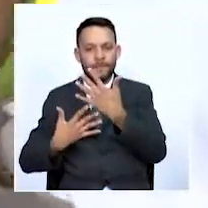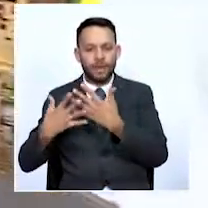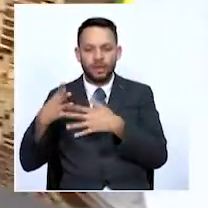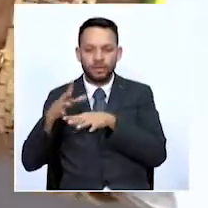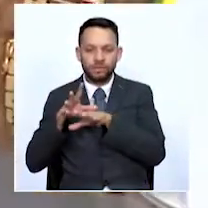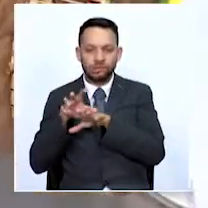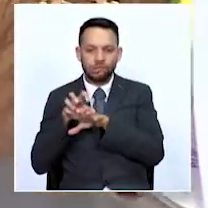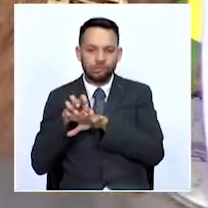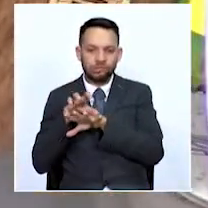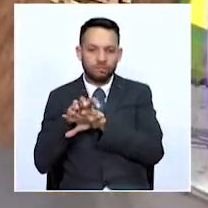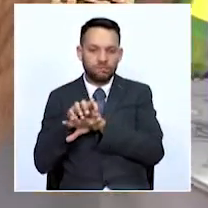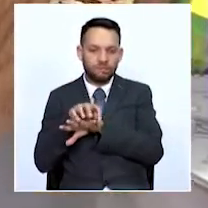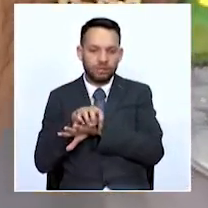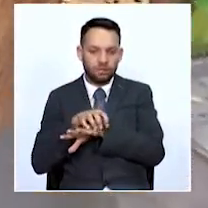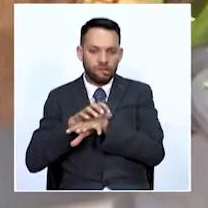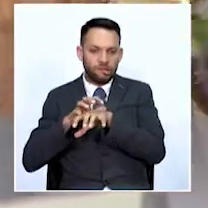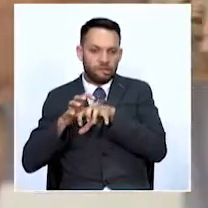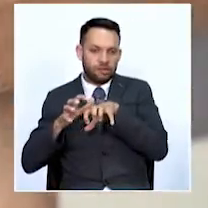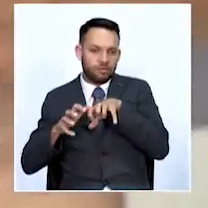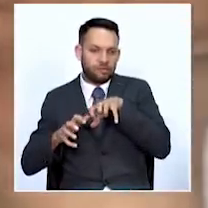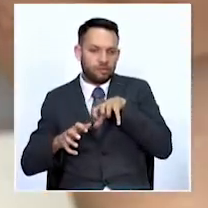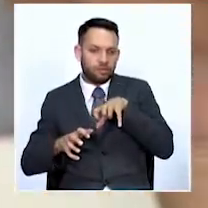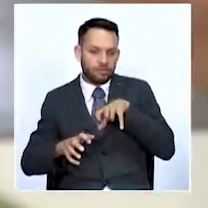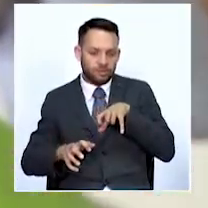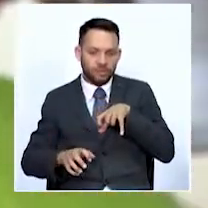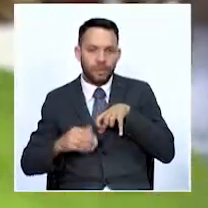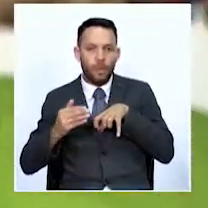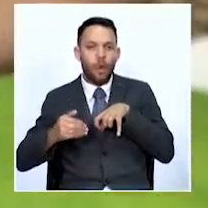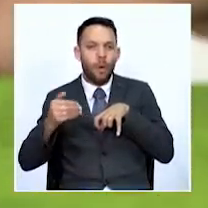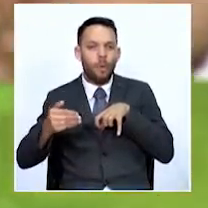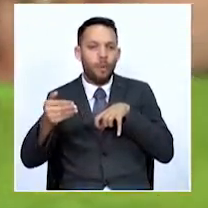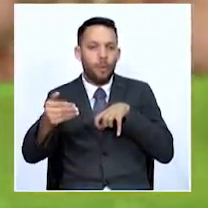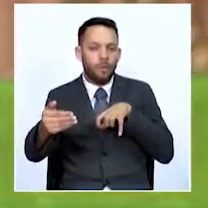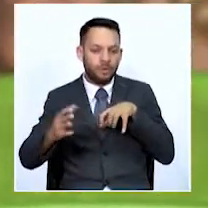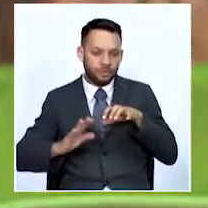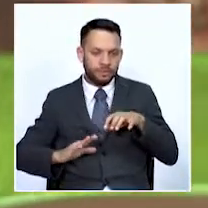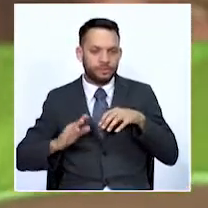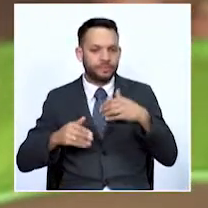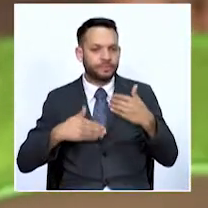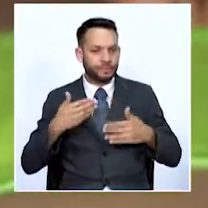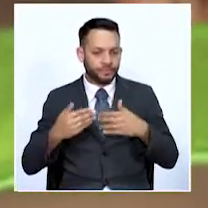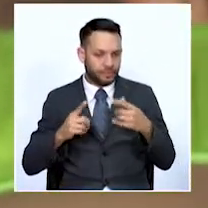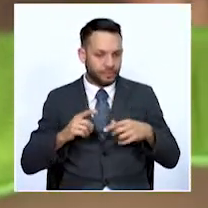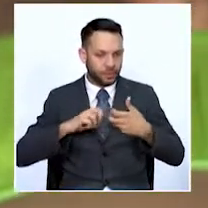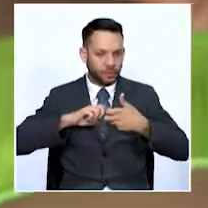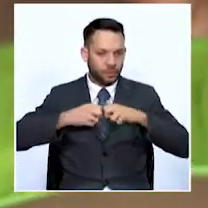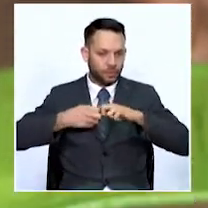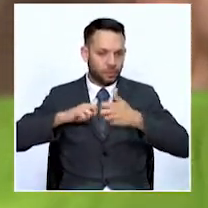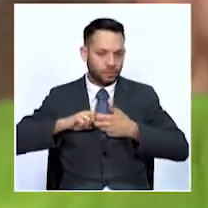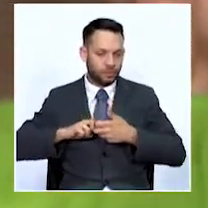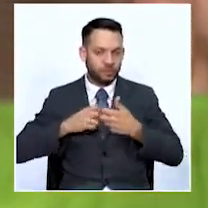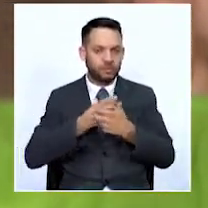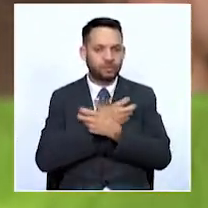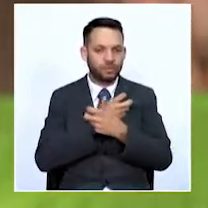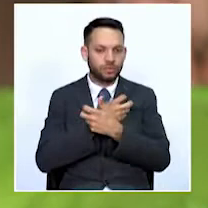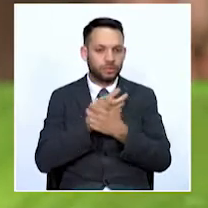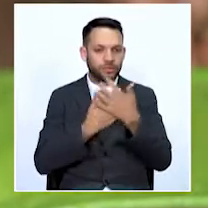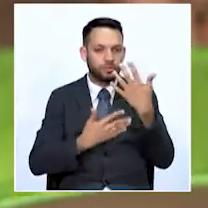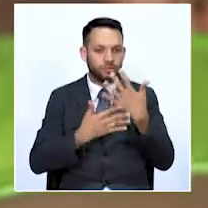la mano izquierda. Y con dolores y se me inflamaban las coyunturas de los dedos, de las